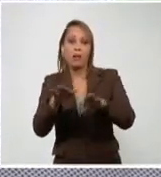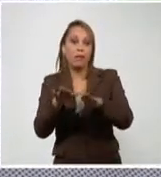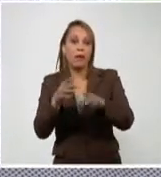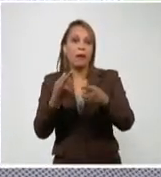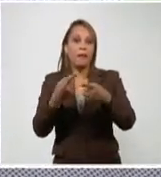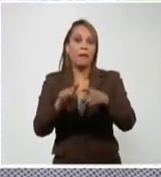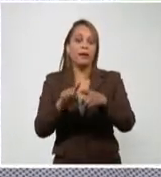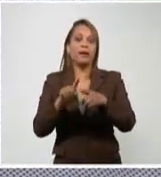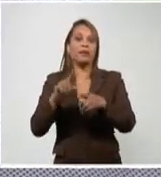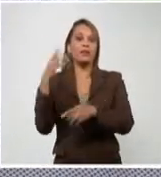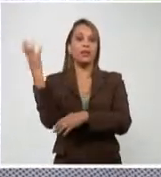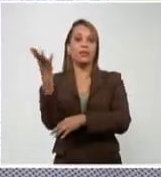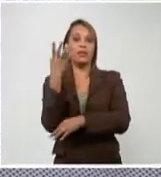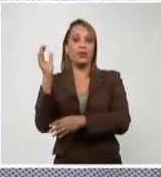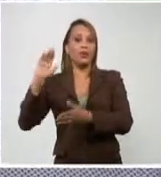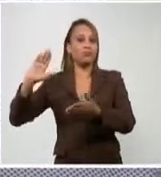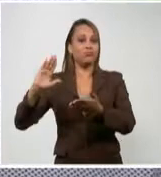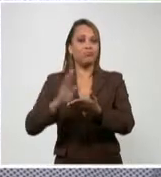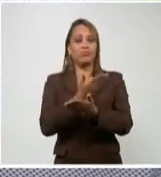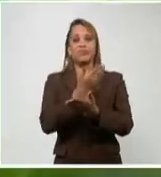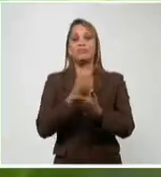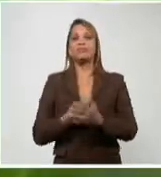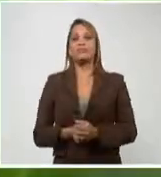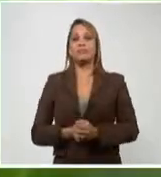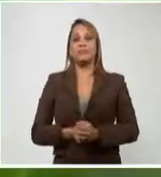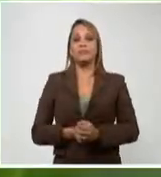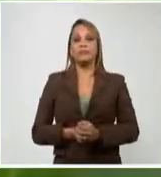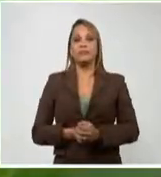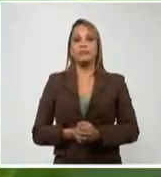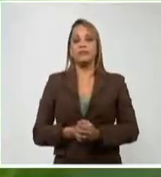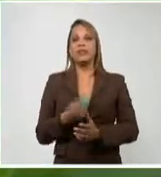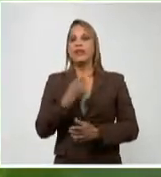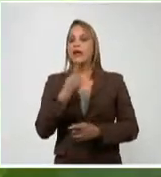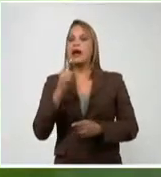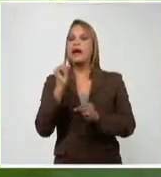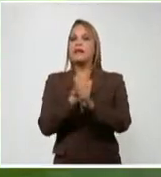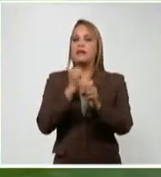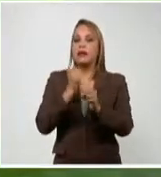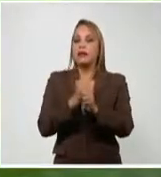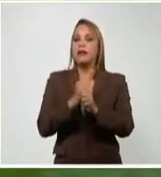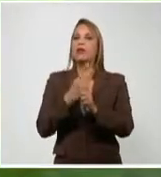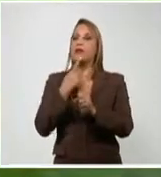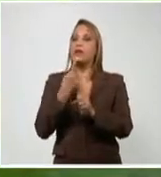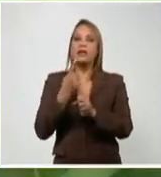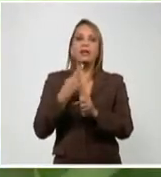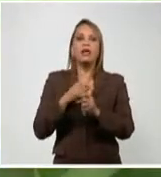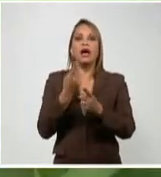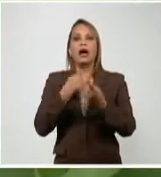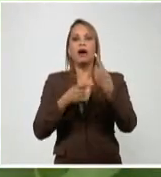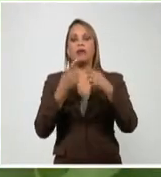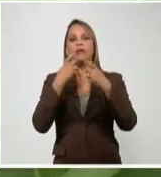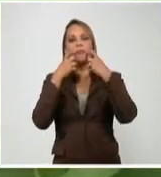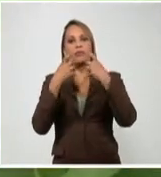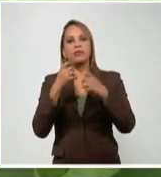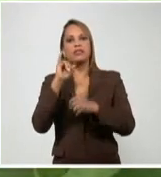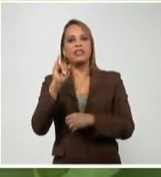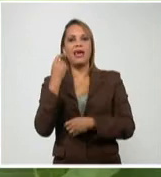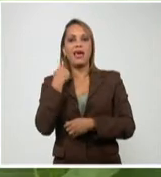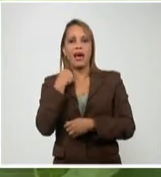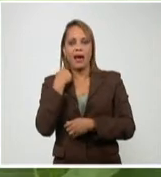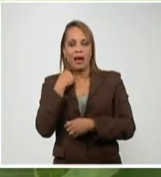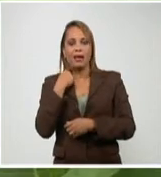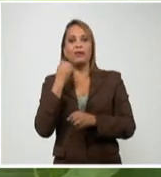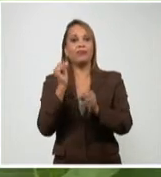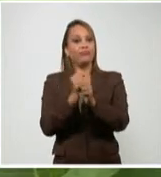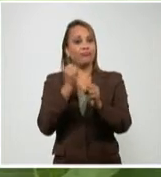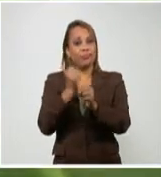ya realizado y con su abono echado y todo. Cada acción impone retos. Durante 6 años cultiva el tabaco tapado